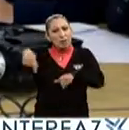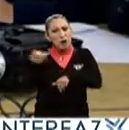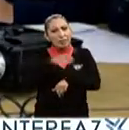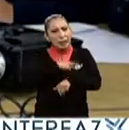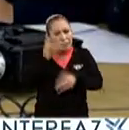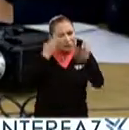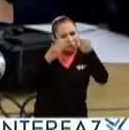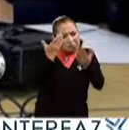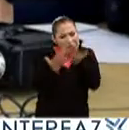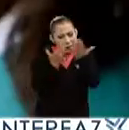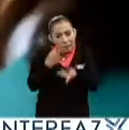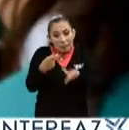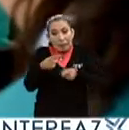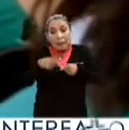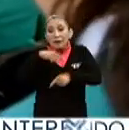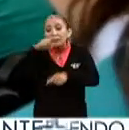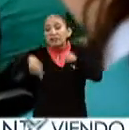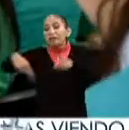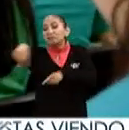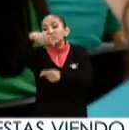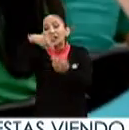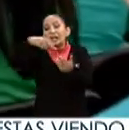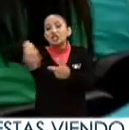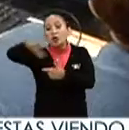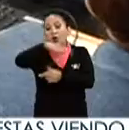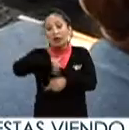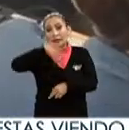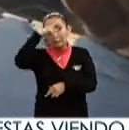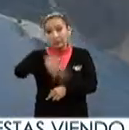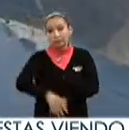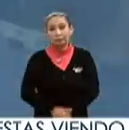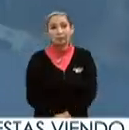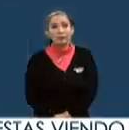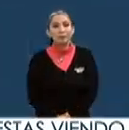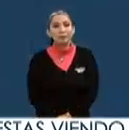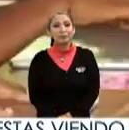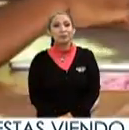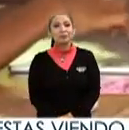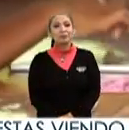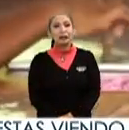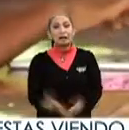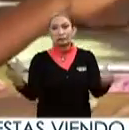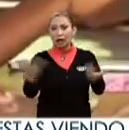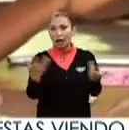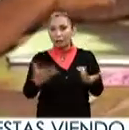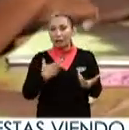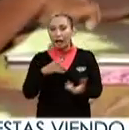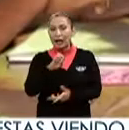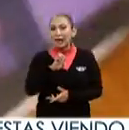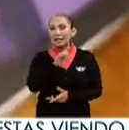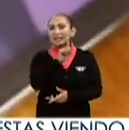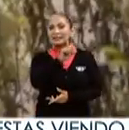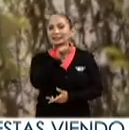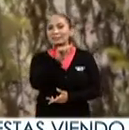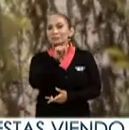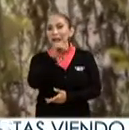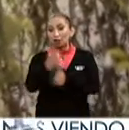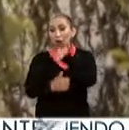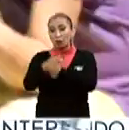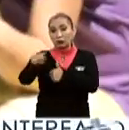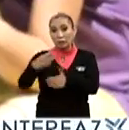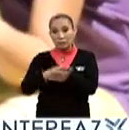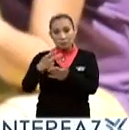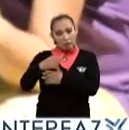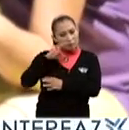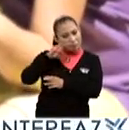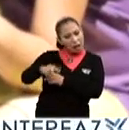se deben preparar de acuerdo a las condiciones que se presentan en México. Se realiza el X-Prize, un concurso que premia